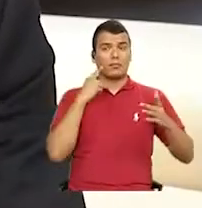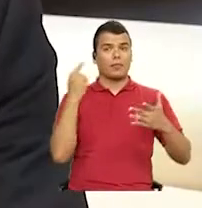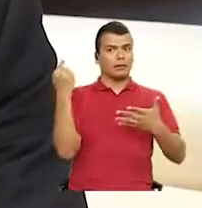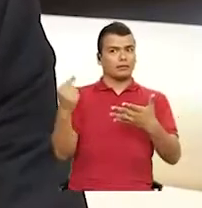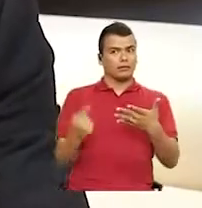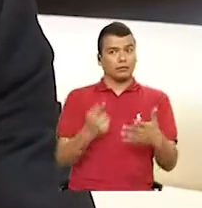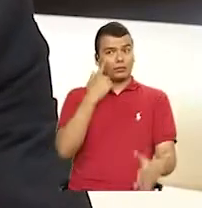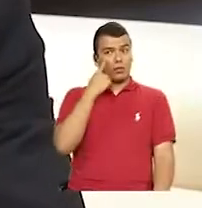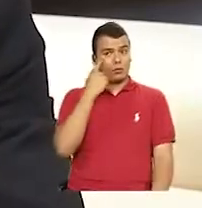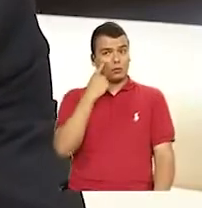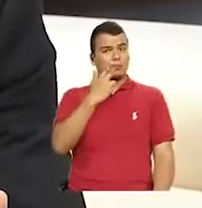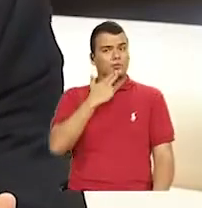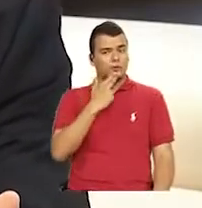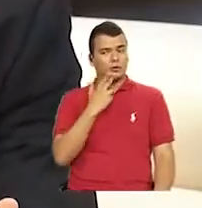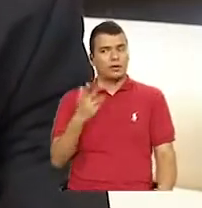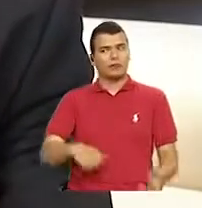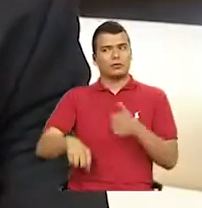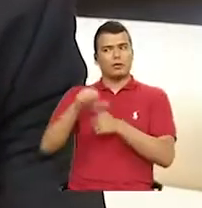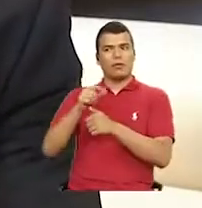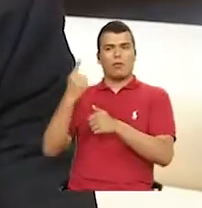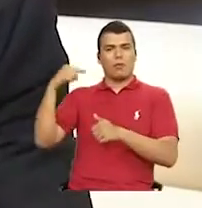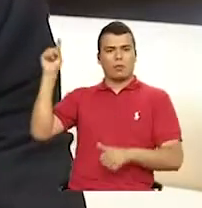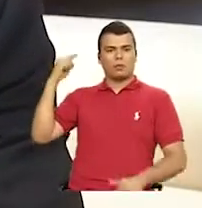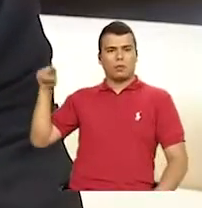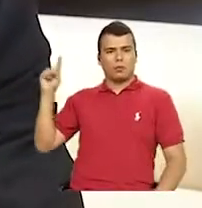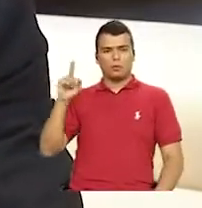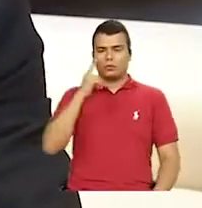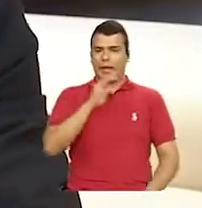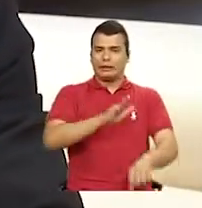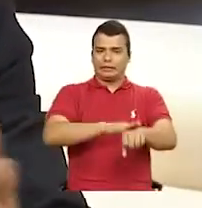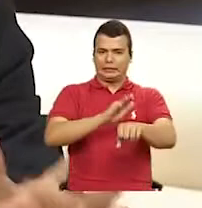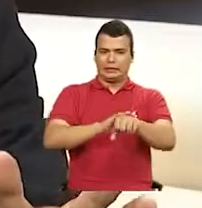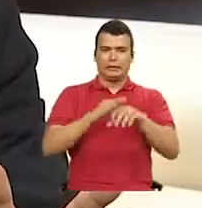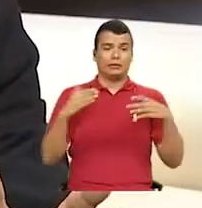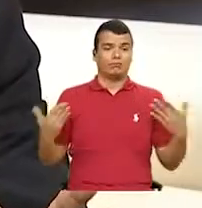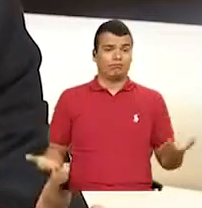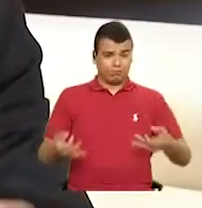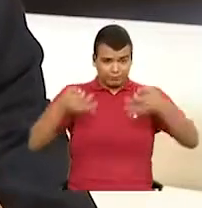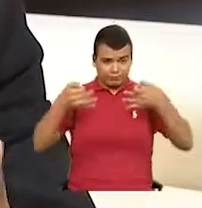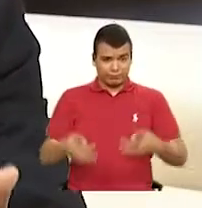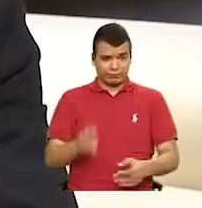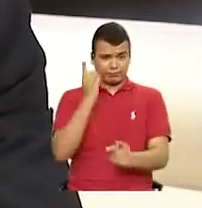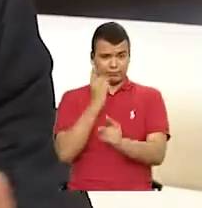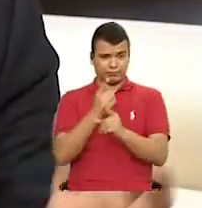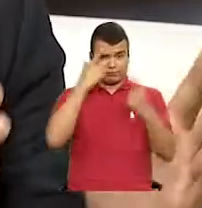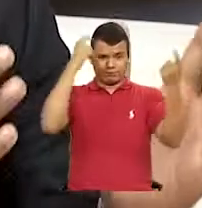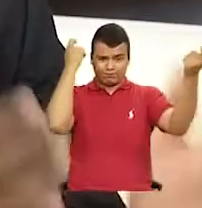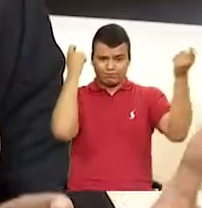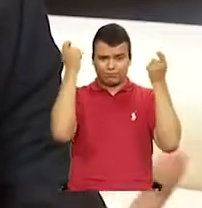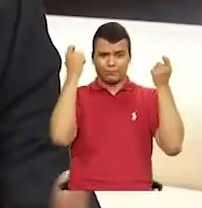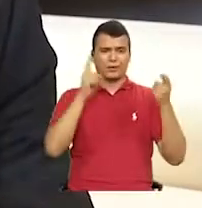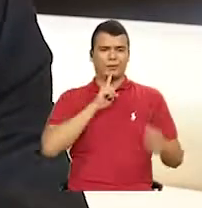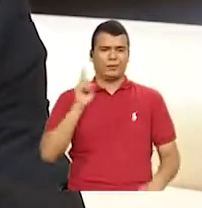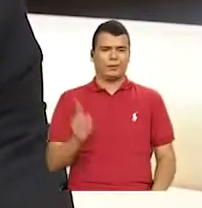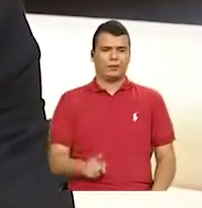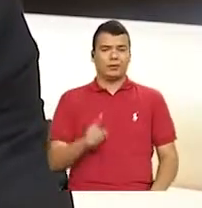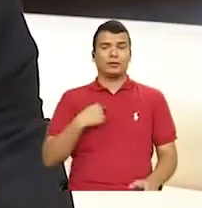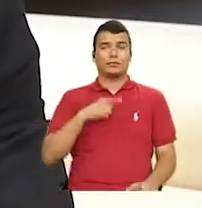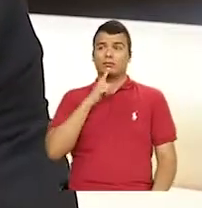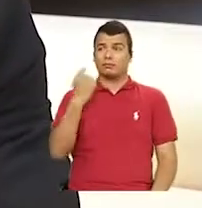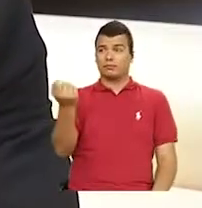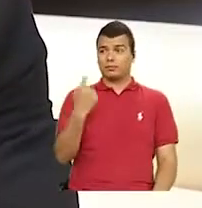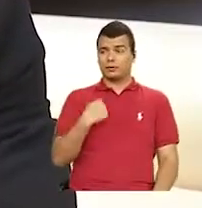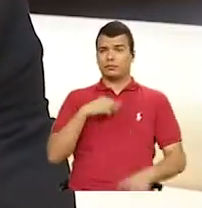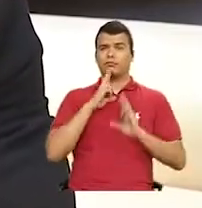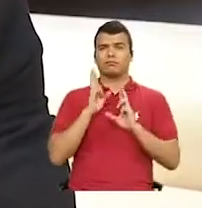alimentos azucarados y estarlo reemplazando por edulcorantes artificiales, quizás esa no es la estrategia correcta. Para responder a tu pregunta sobre